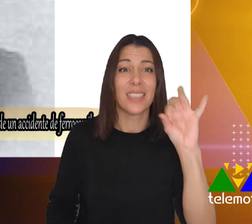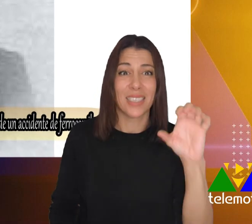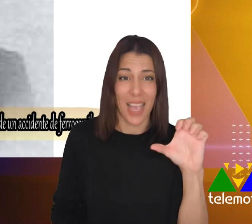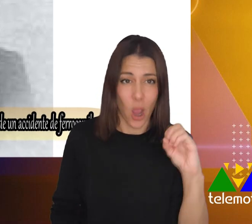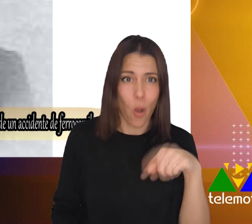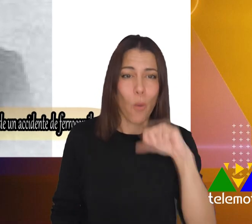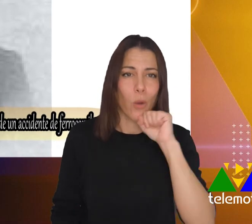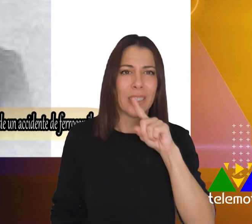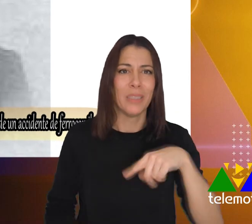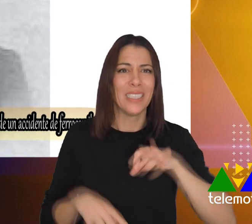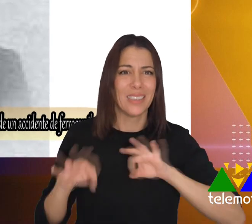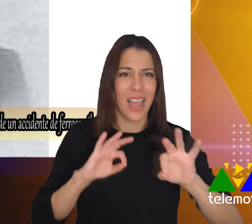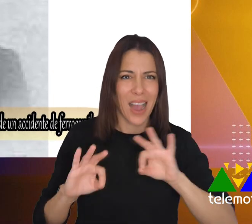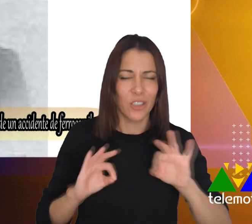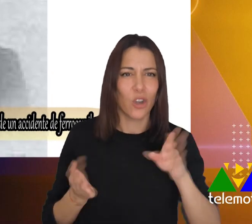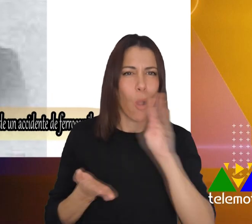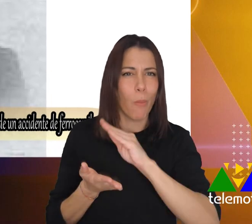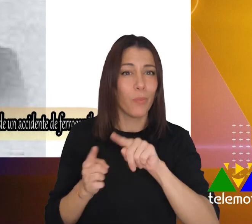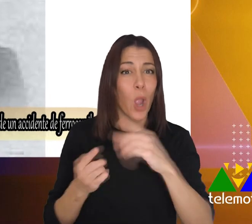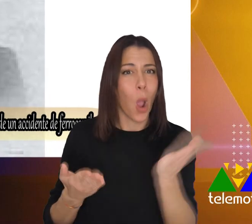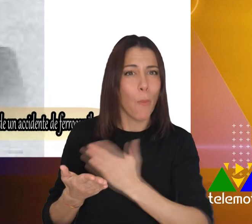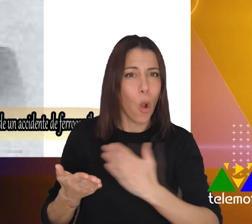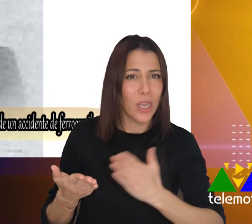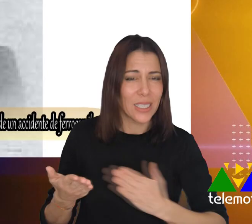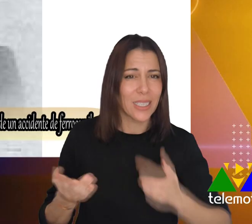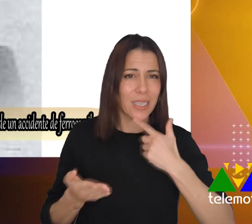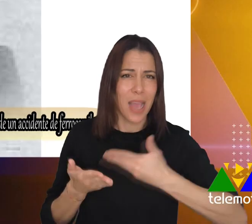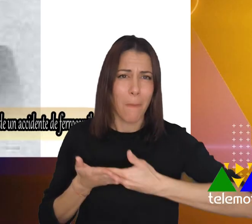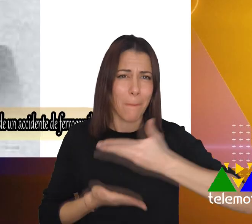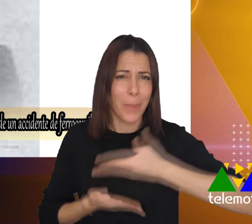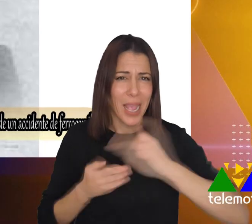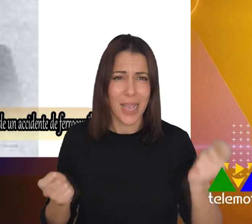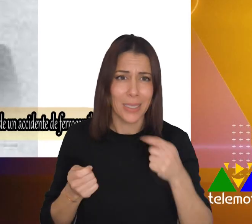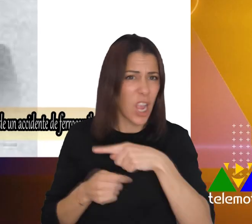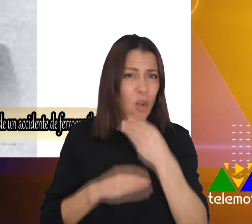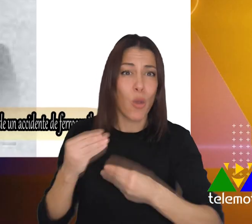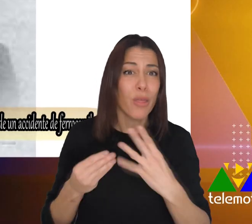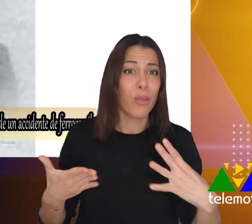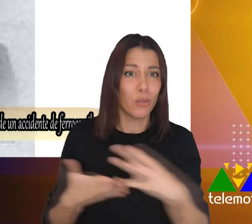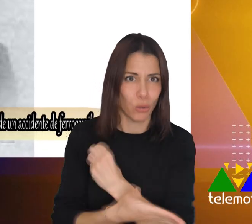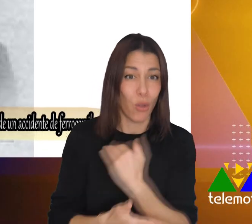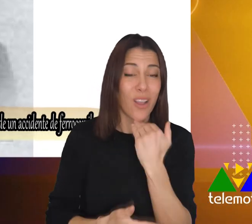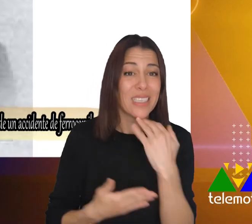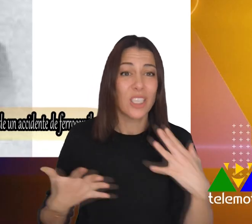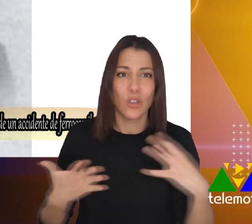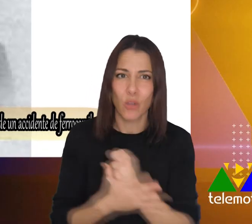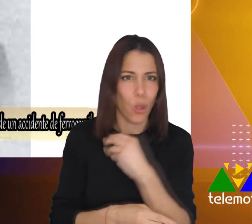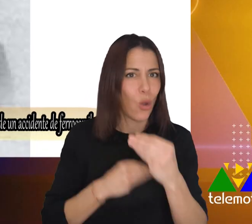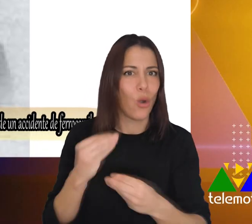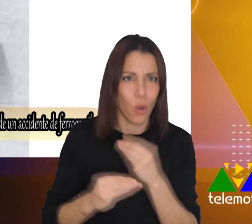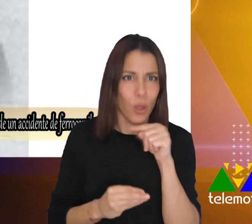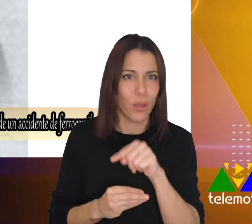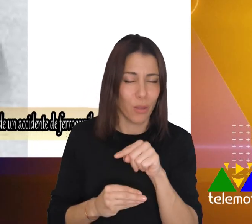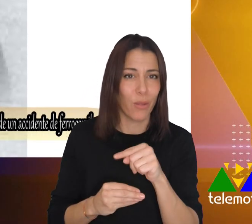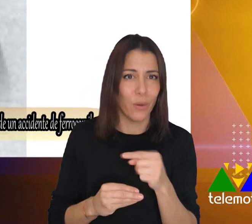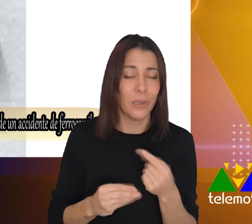teatro en Motril, la poesía en Motril, la prensa en Motril, lo hizo todo, ¿no? Prácticamente lo hizo todos los